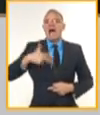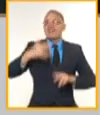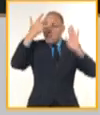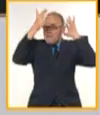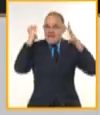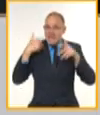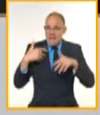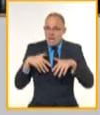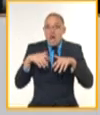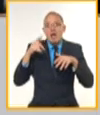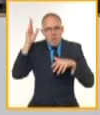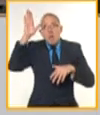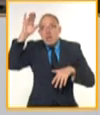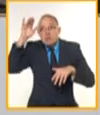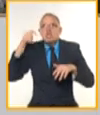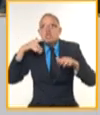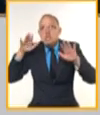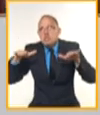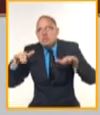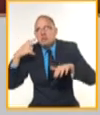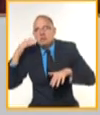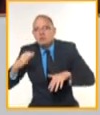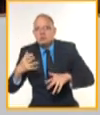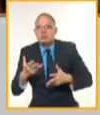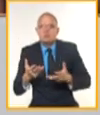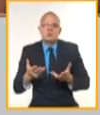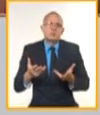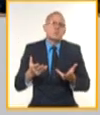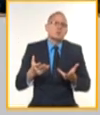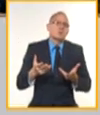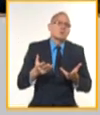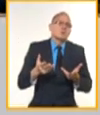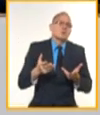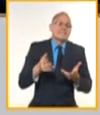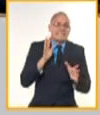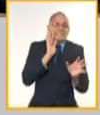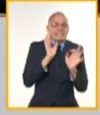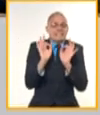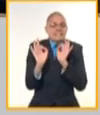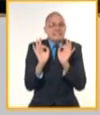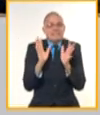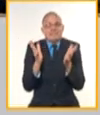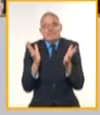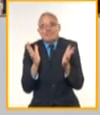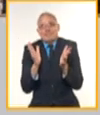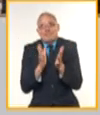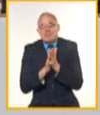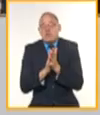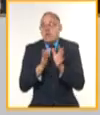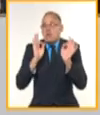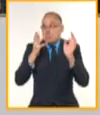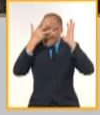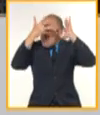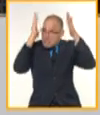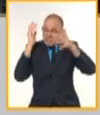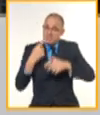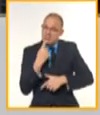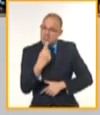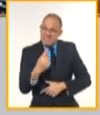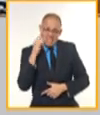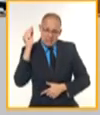que tiene a su alrededor ahora en el gobierno argentino y también los propios medios, que inicialmente él decía que